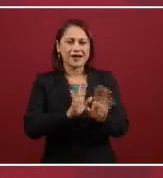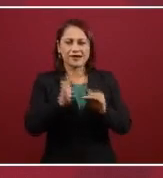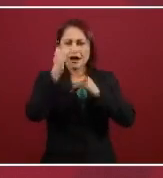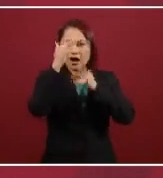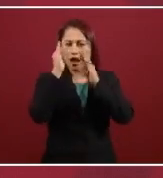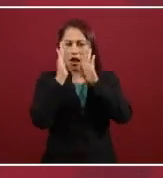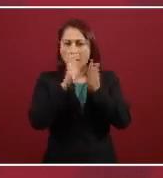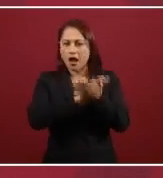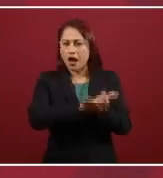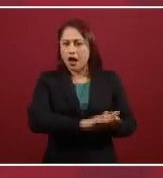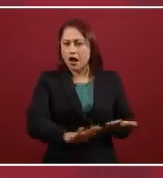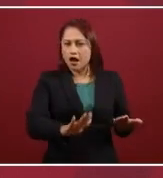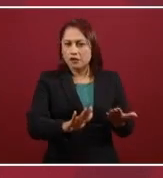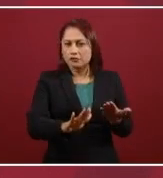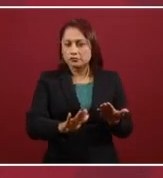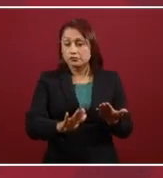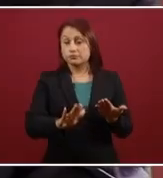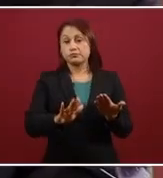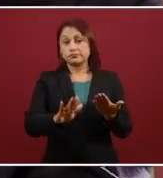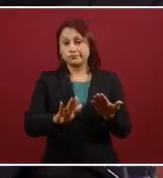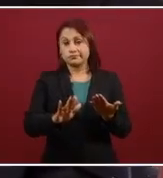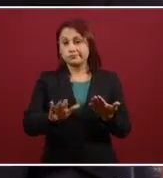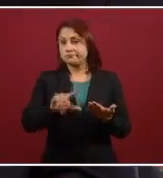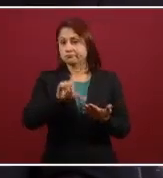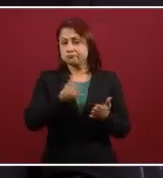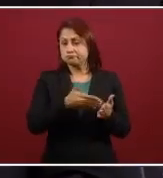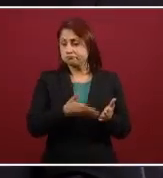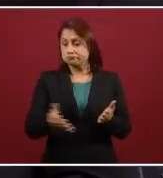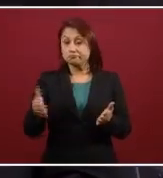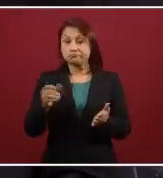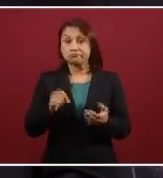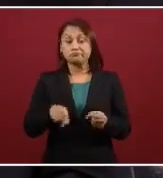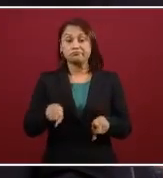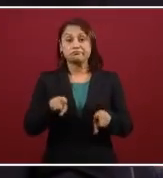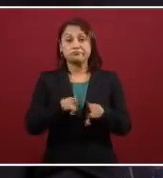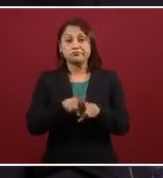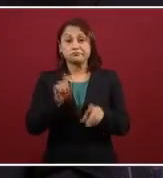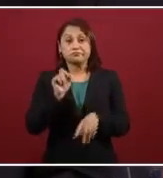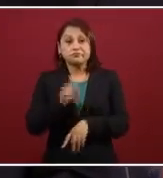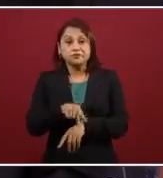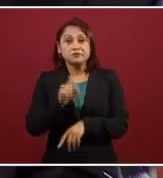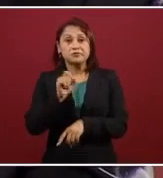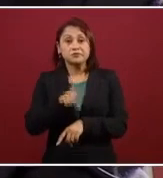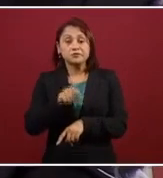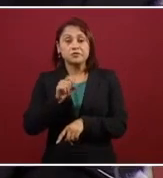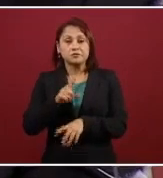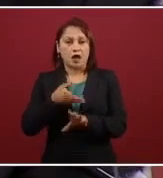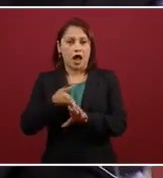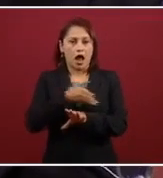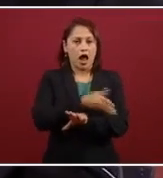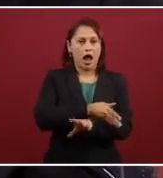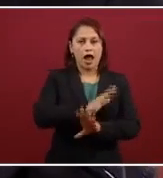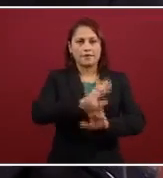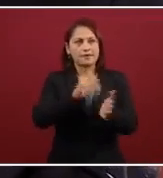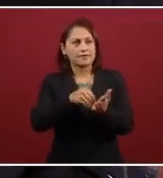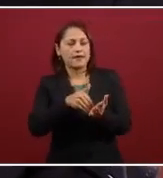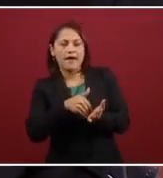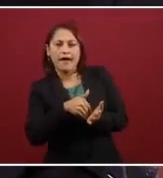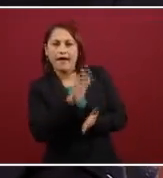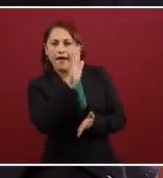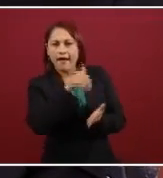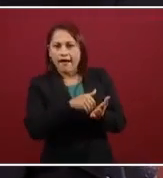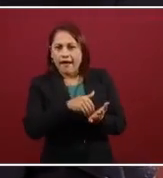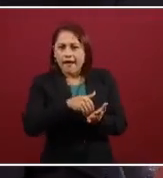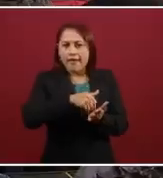pues no fue así. Se pensó de que ya no existía el Partido Conservador y que ya se alejaba